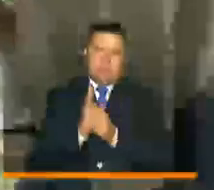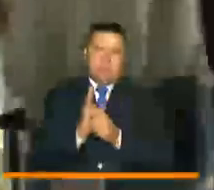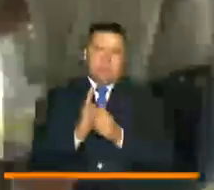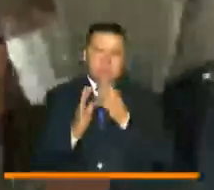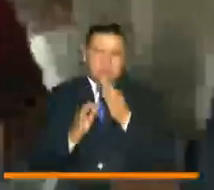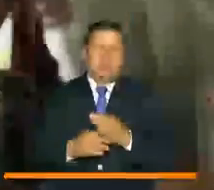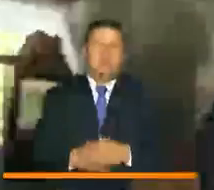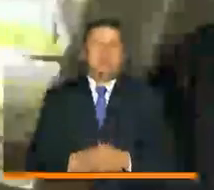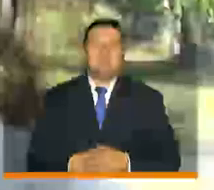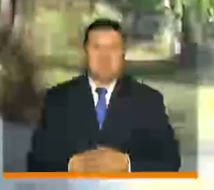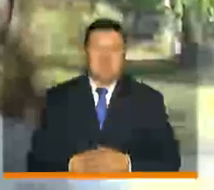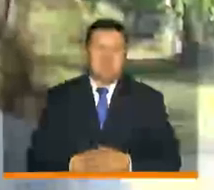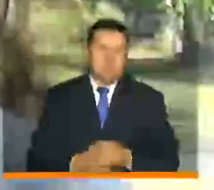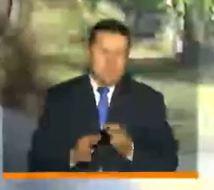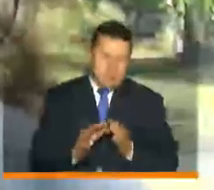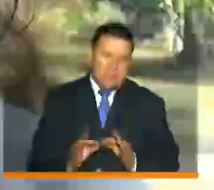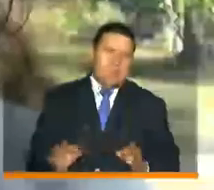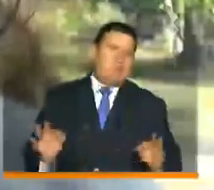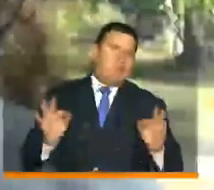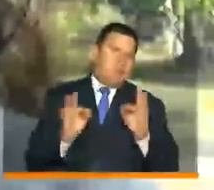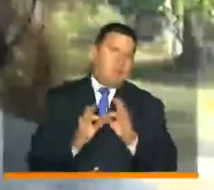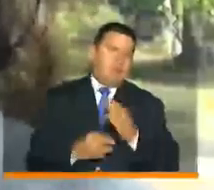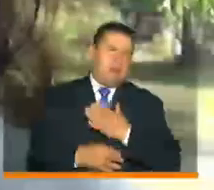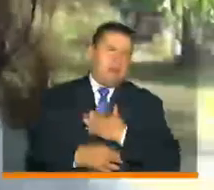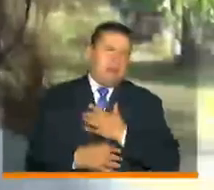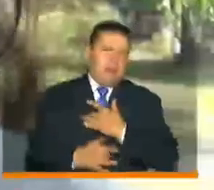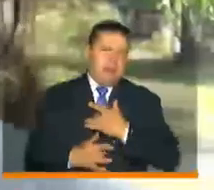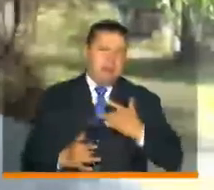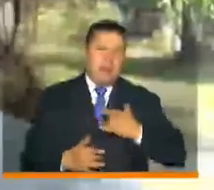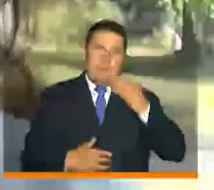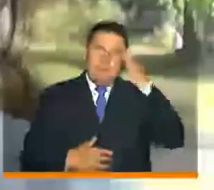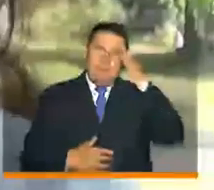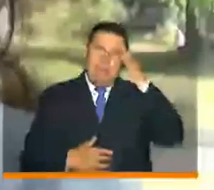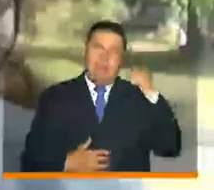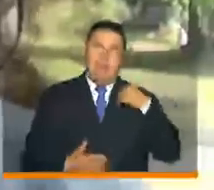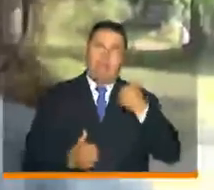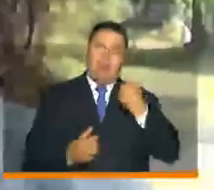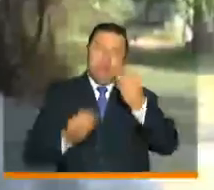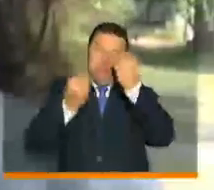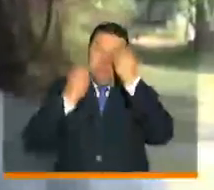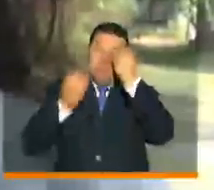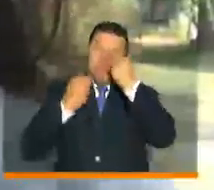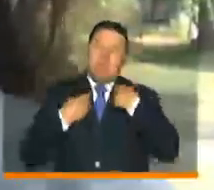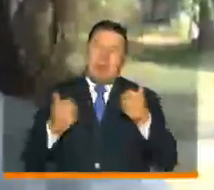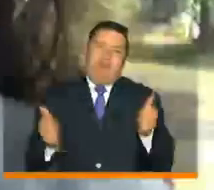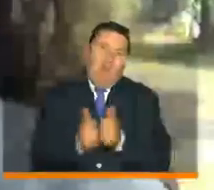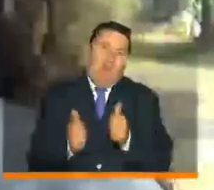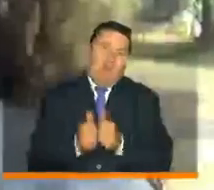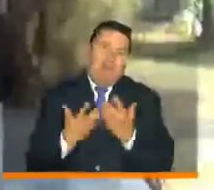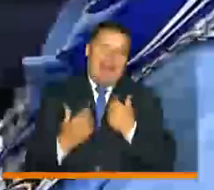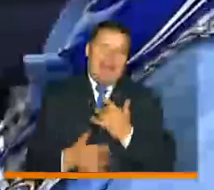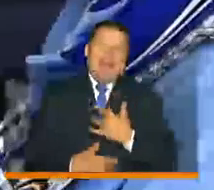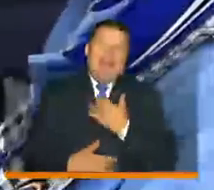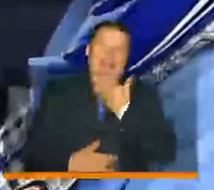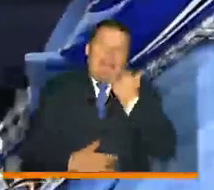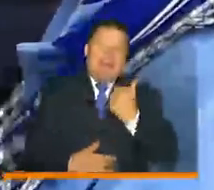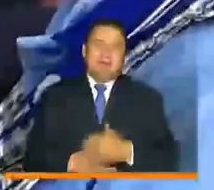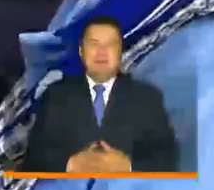nuevas realidades. Lo más importante es por mi bienestar, salud mental y estar con mis compañeros me hace sentir mucho